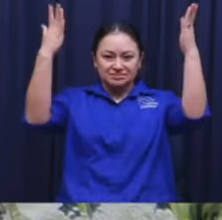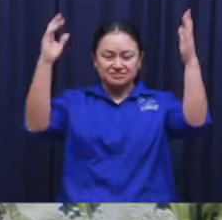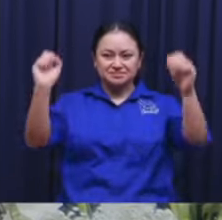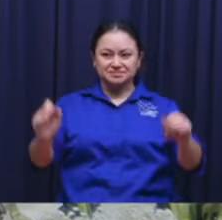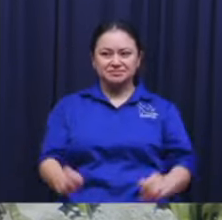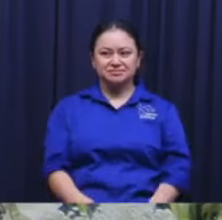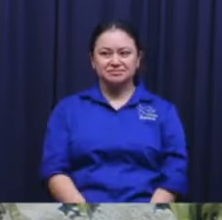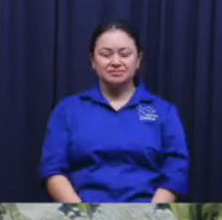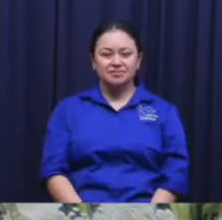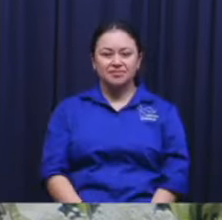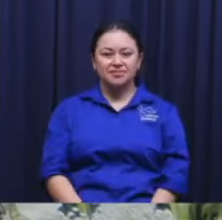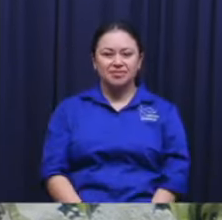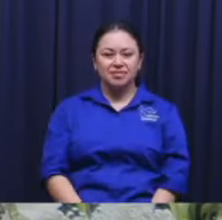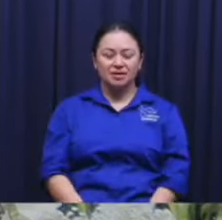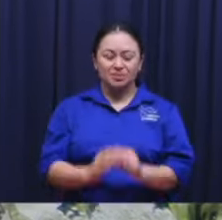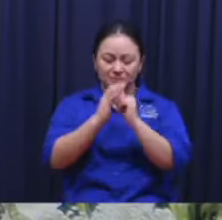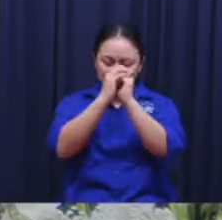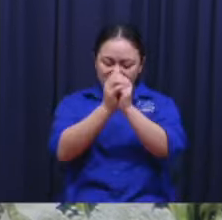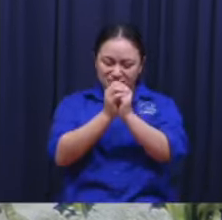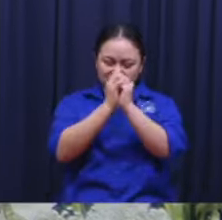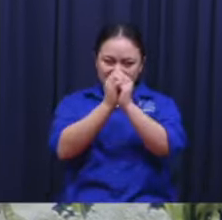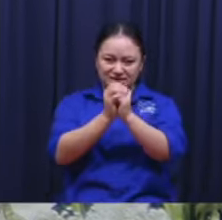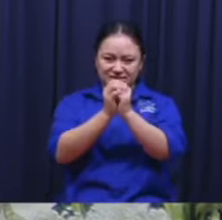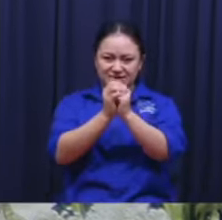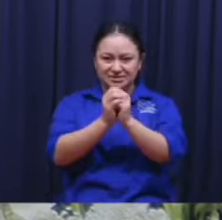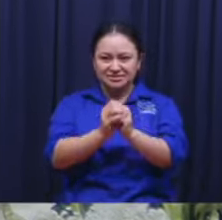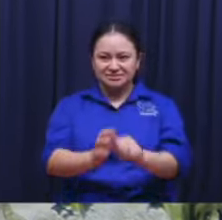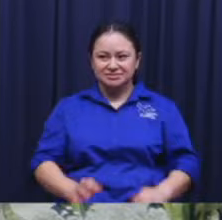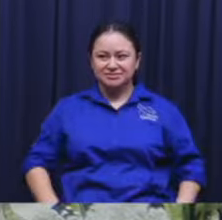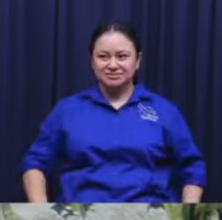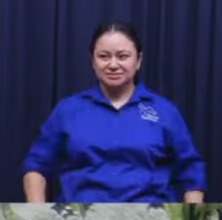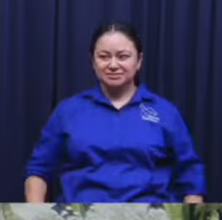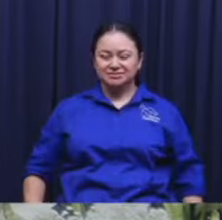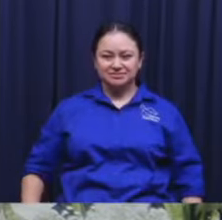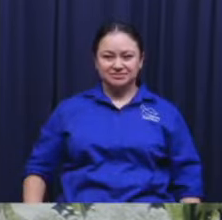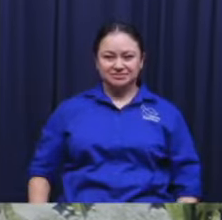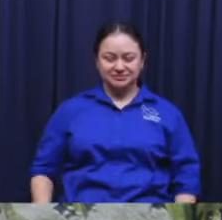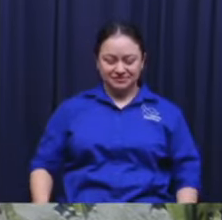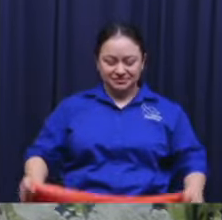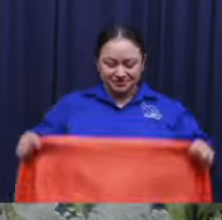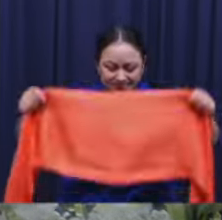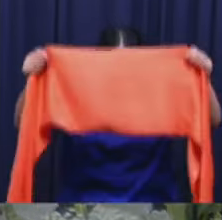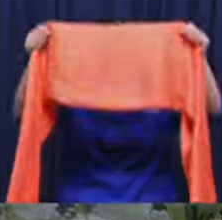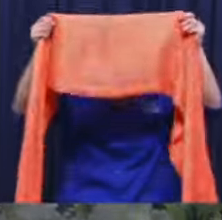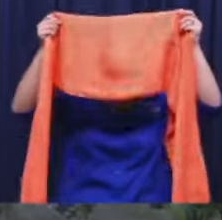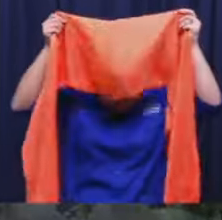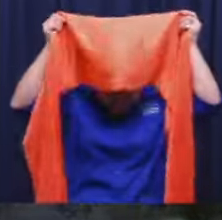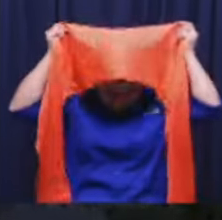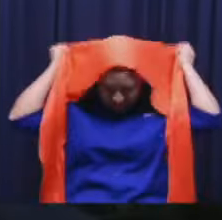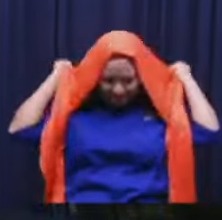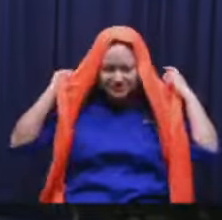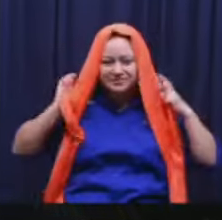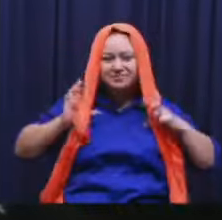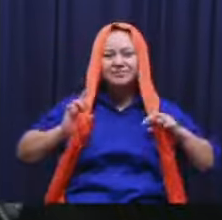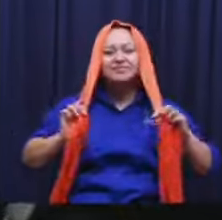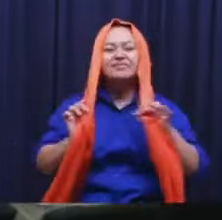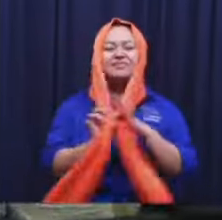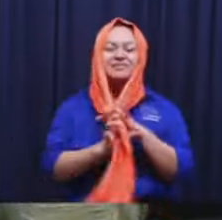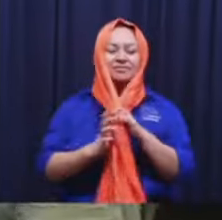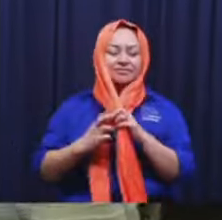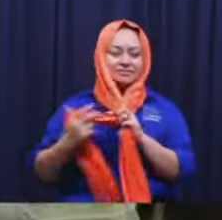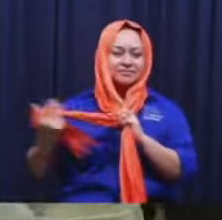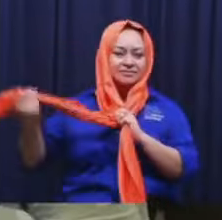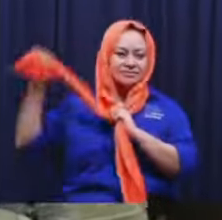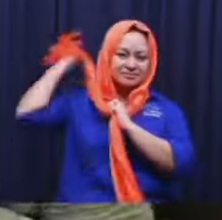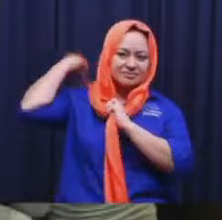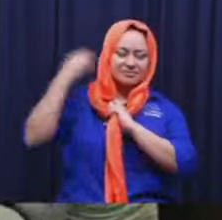Vamos a hacer una oración. Hoy sí, vamos a orar. Póngase de pie, por favor, y déjeme bendecirlo. En el